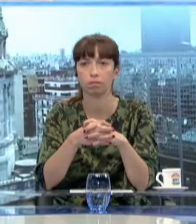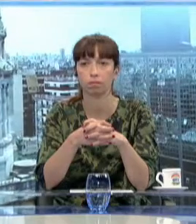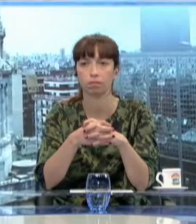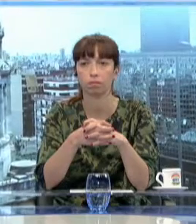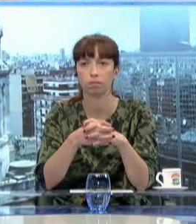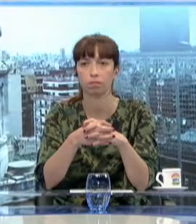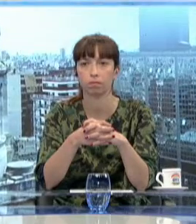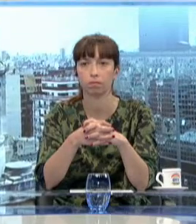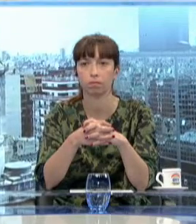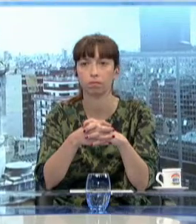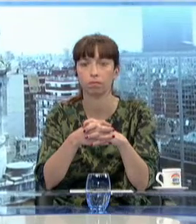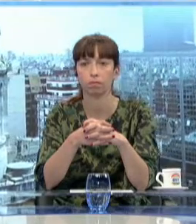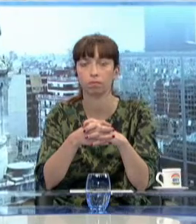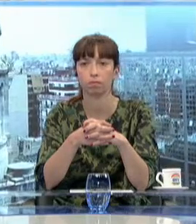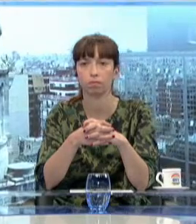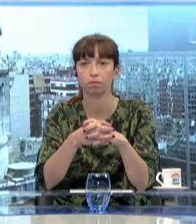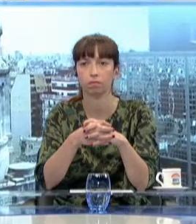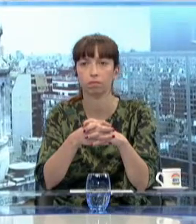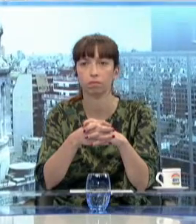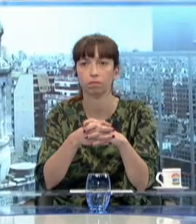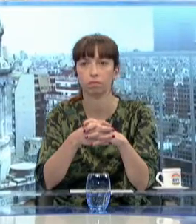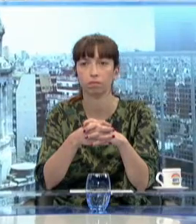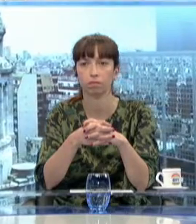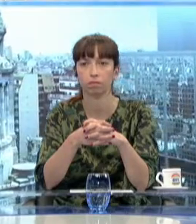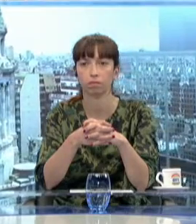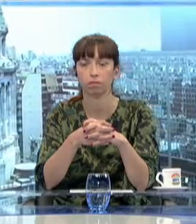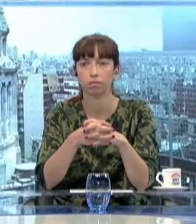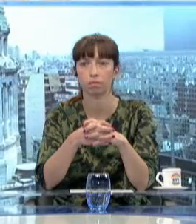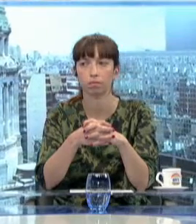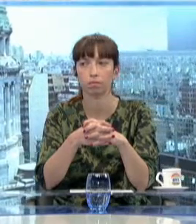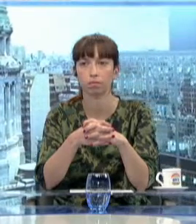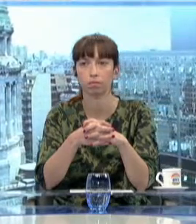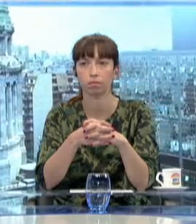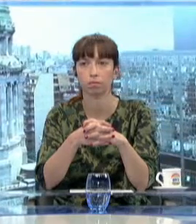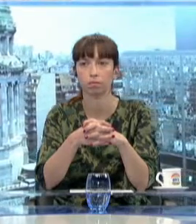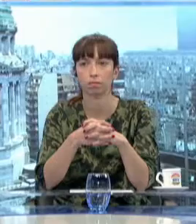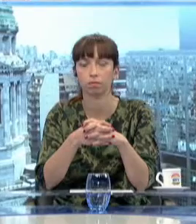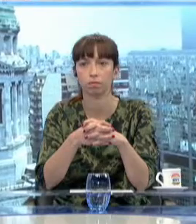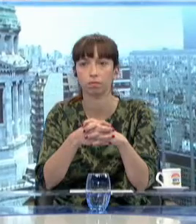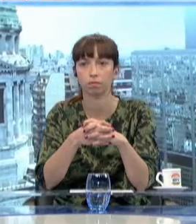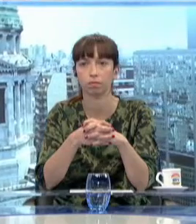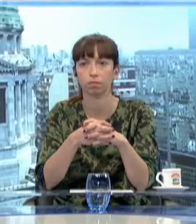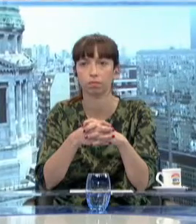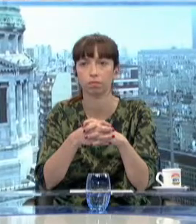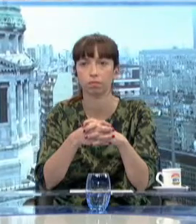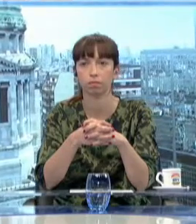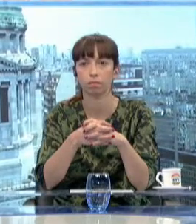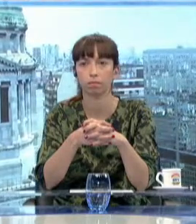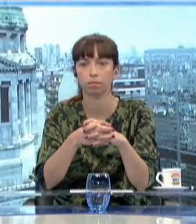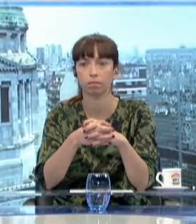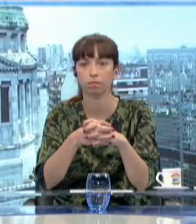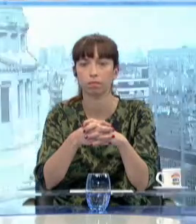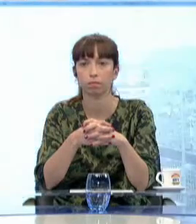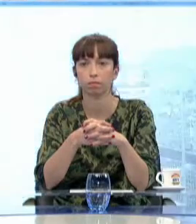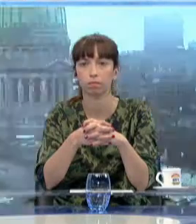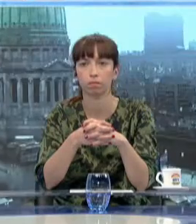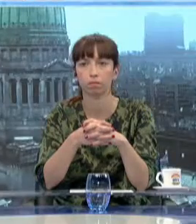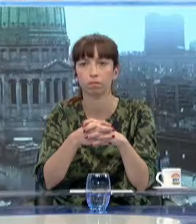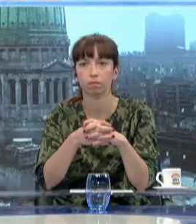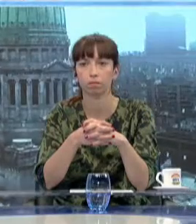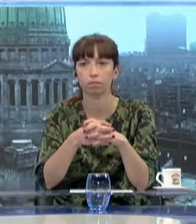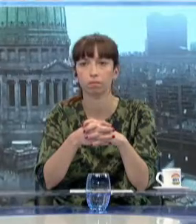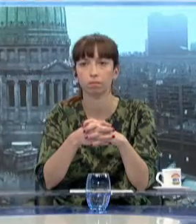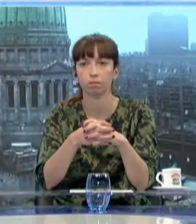nacional, en todo lo que sea manejo presupuestario. Porque tirar más de la cuerda, en un momento en que no tenemos otro tipo